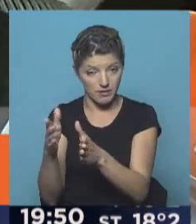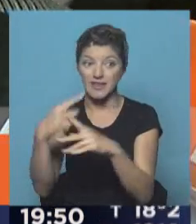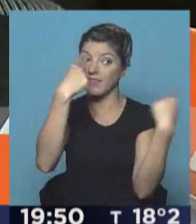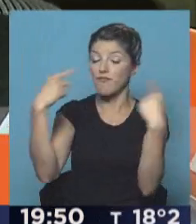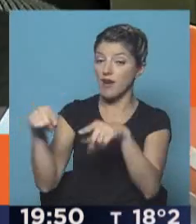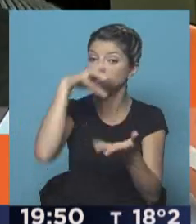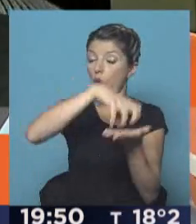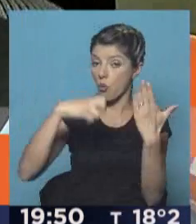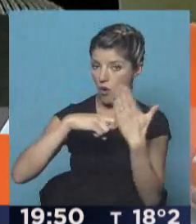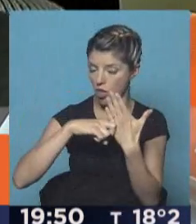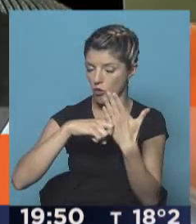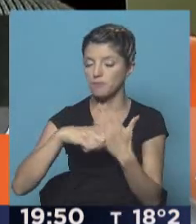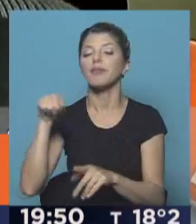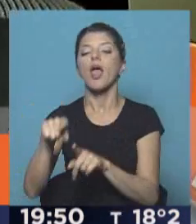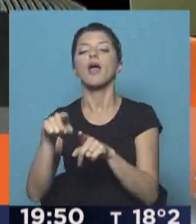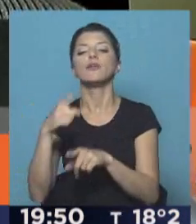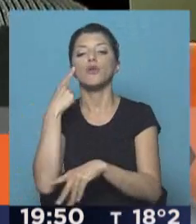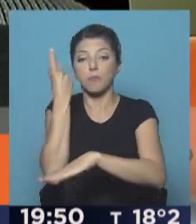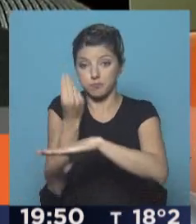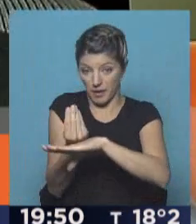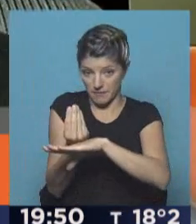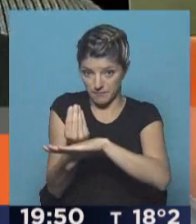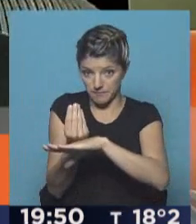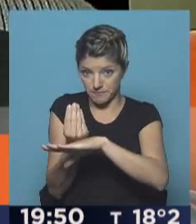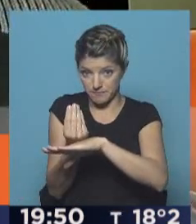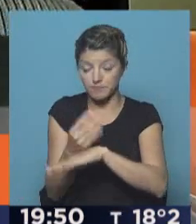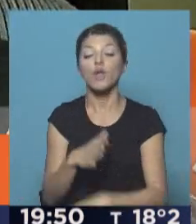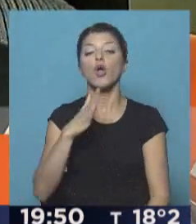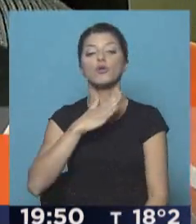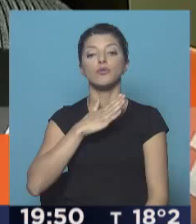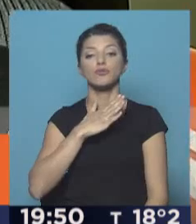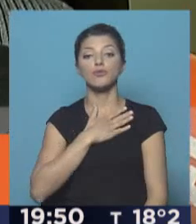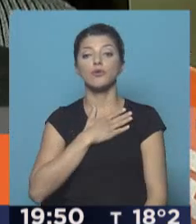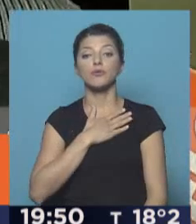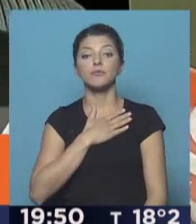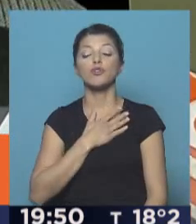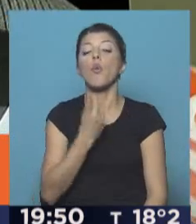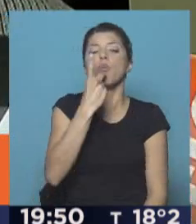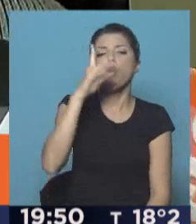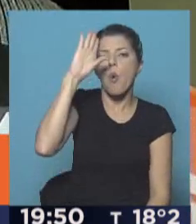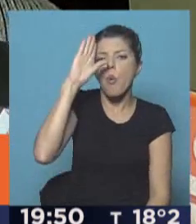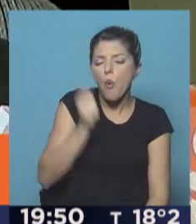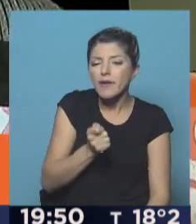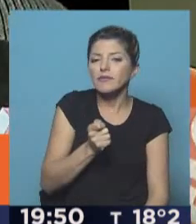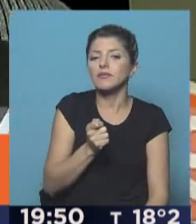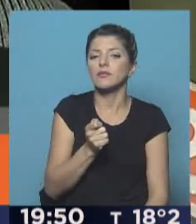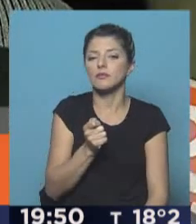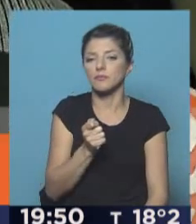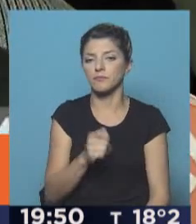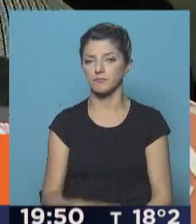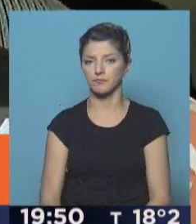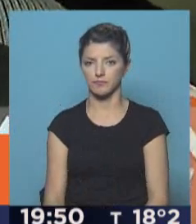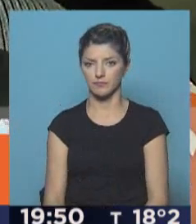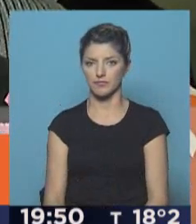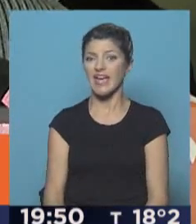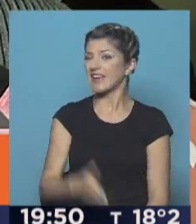fallo después de la asunción de este gobierno y donde fuimos metidos por la ventana, por un juez que en la instrucción no nos